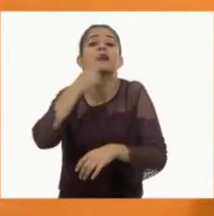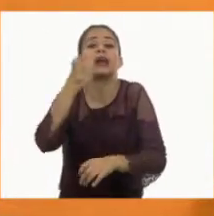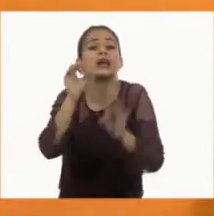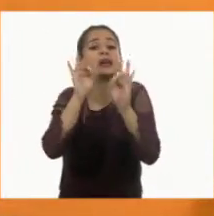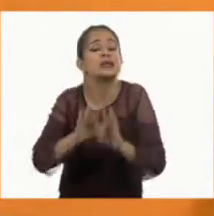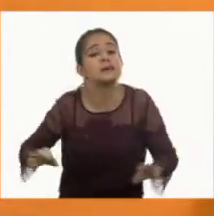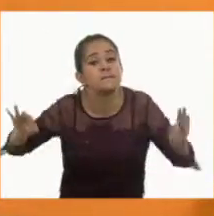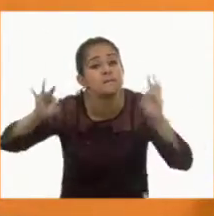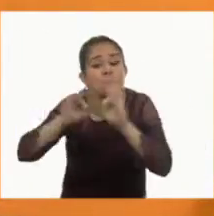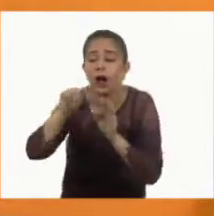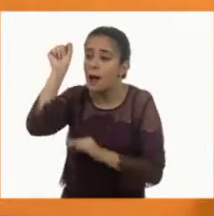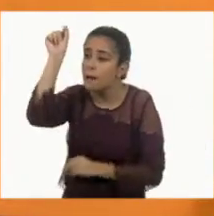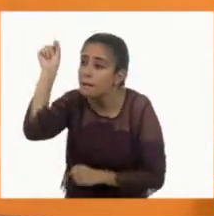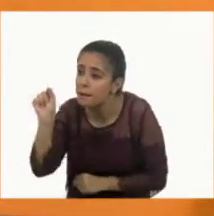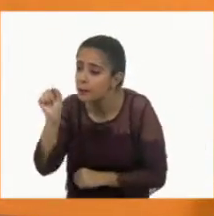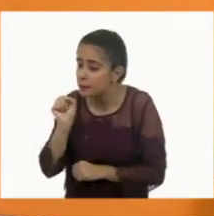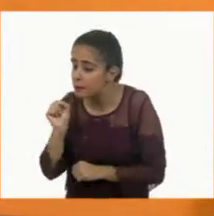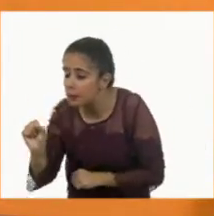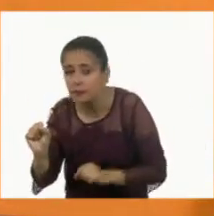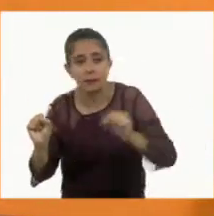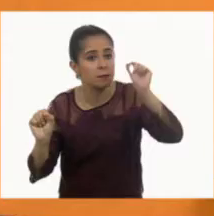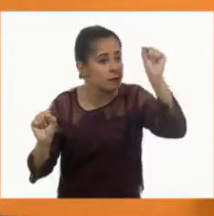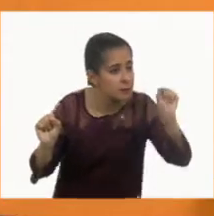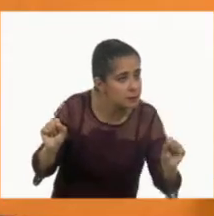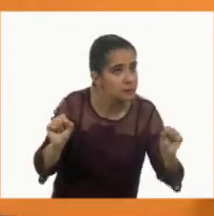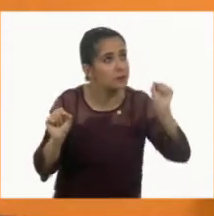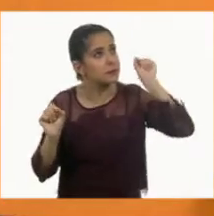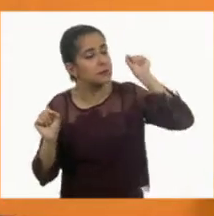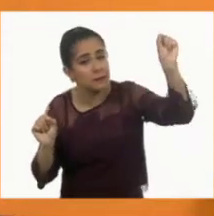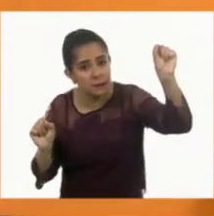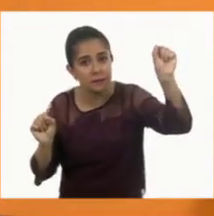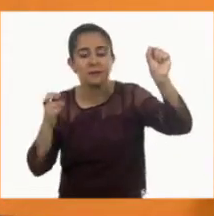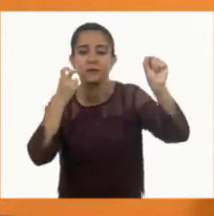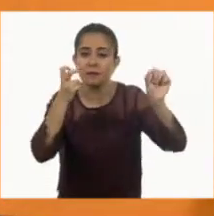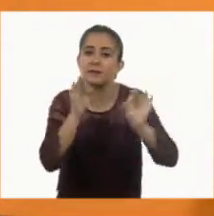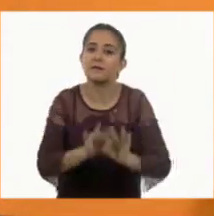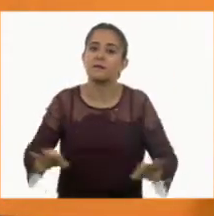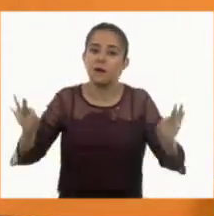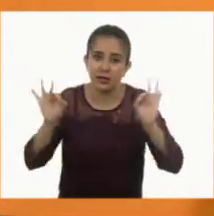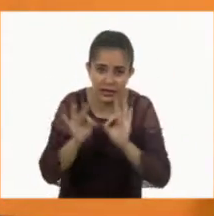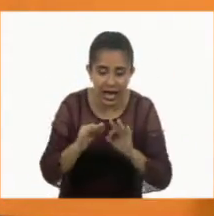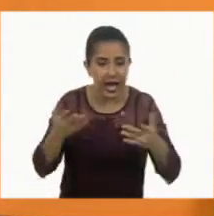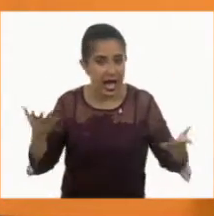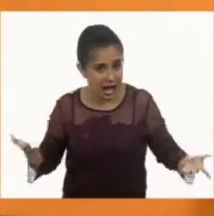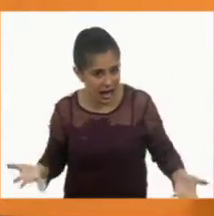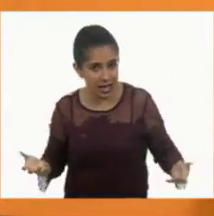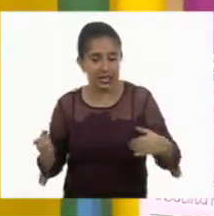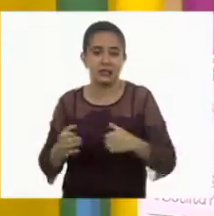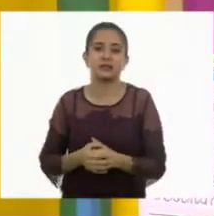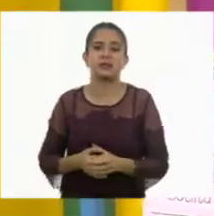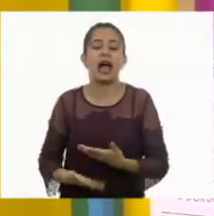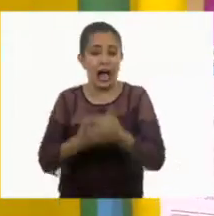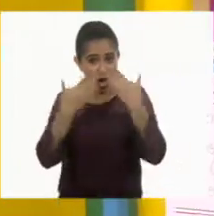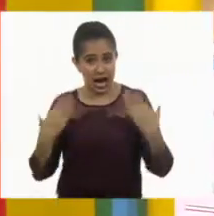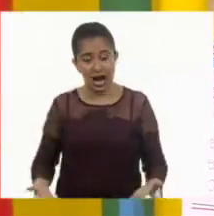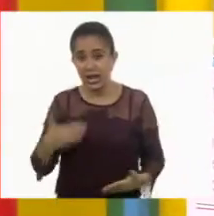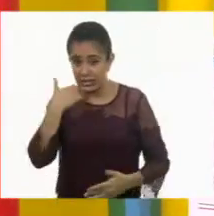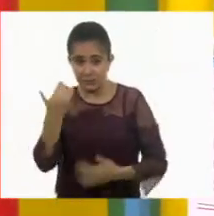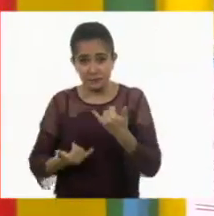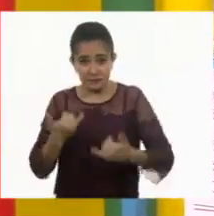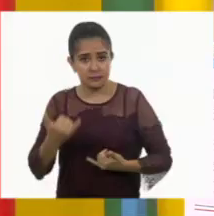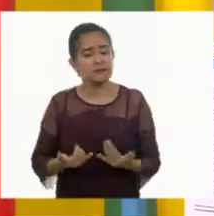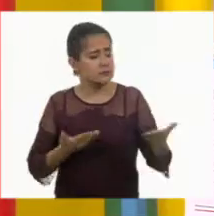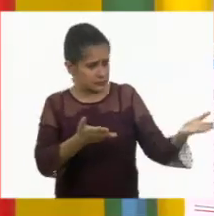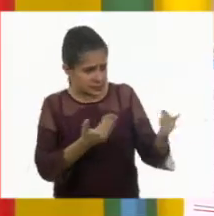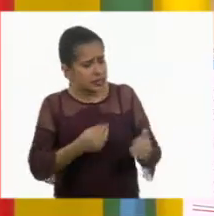importante es usar estos signos de puntuación. ¿Qué te parece, Eric, si nos ponemos a jugar importante. Con ellos? Sí, me encanta. ¿Qué querías